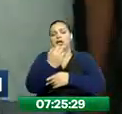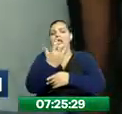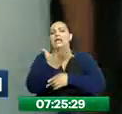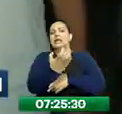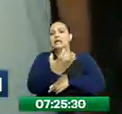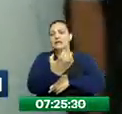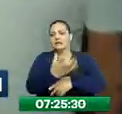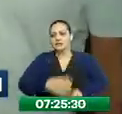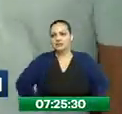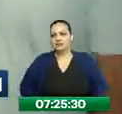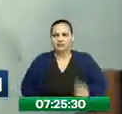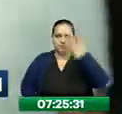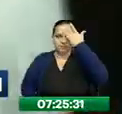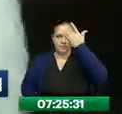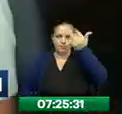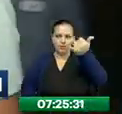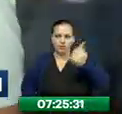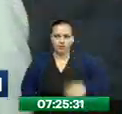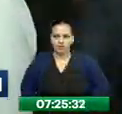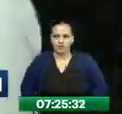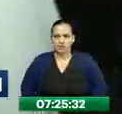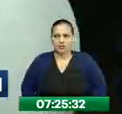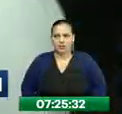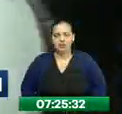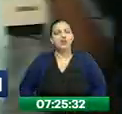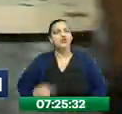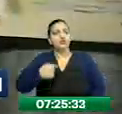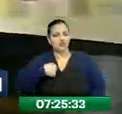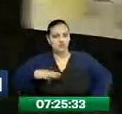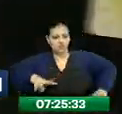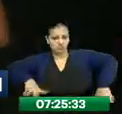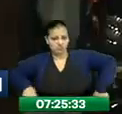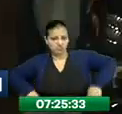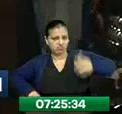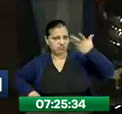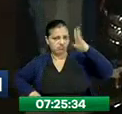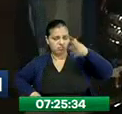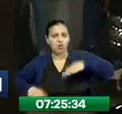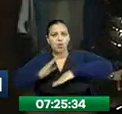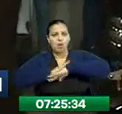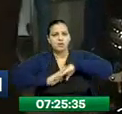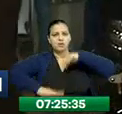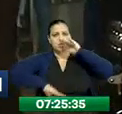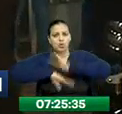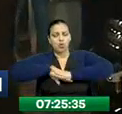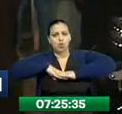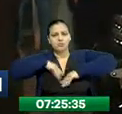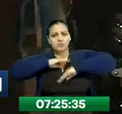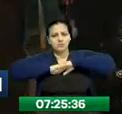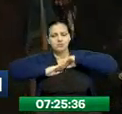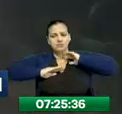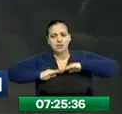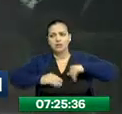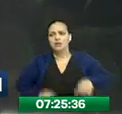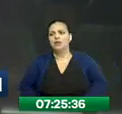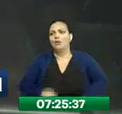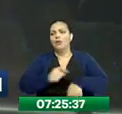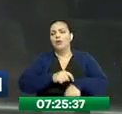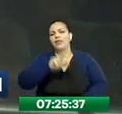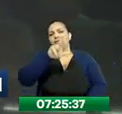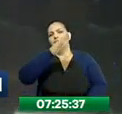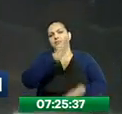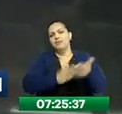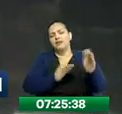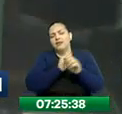a los culpables corruptos, no a los inocentes. La diligencia terminó a las 3:30 de la mañana. Prisión